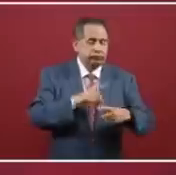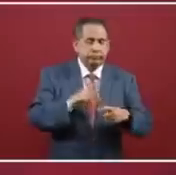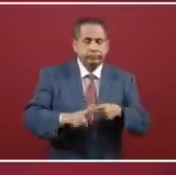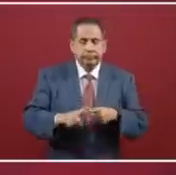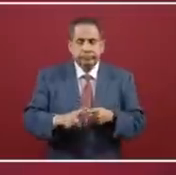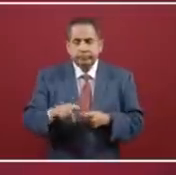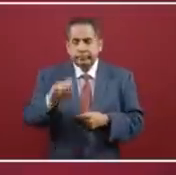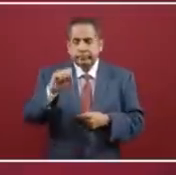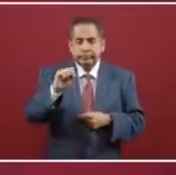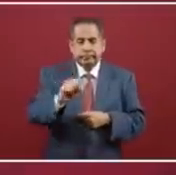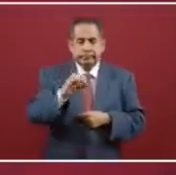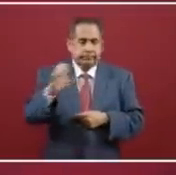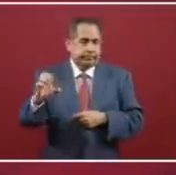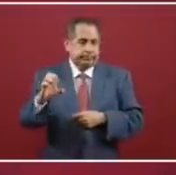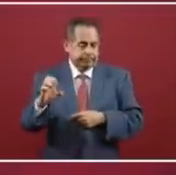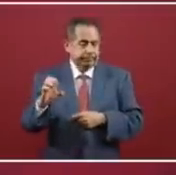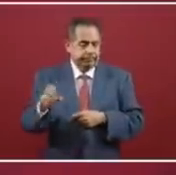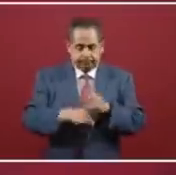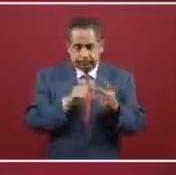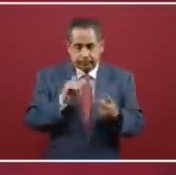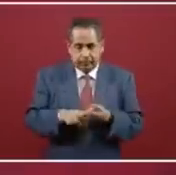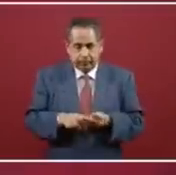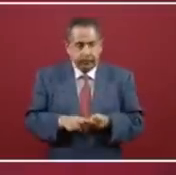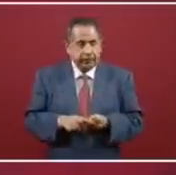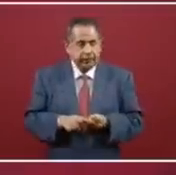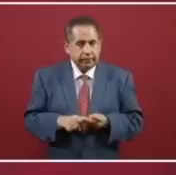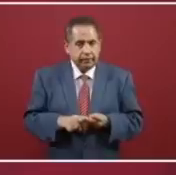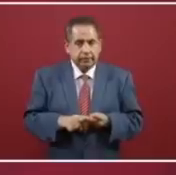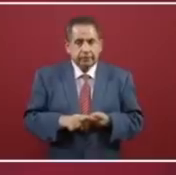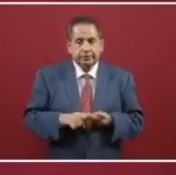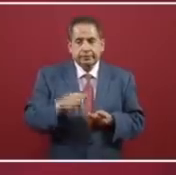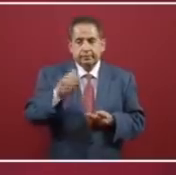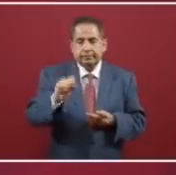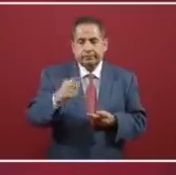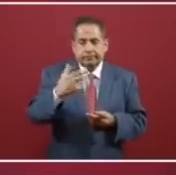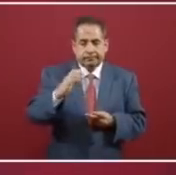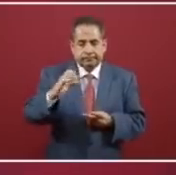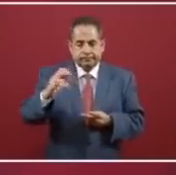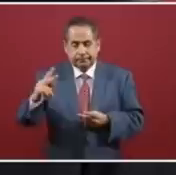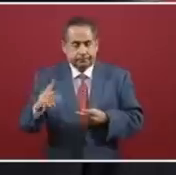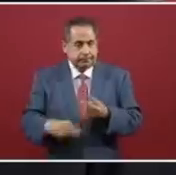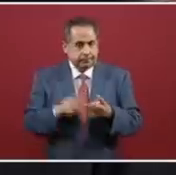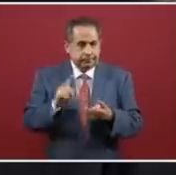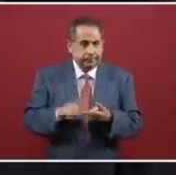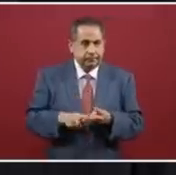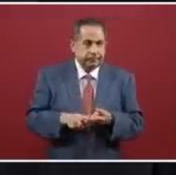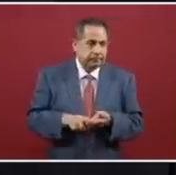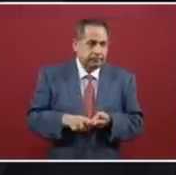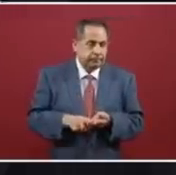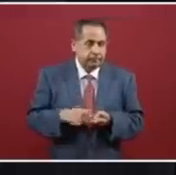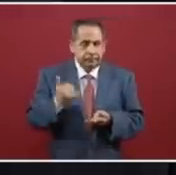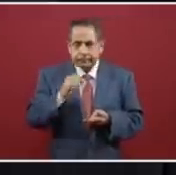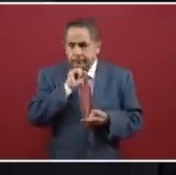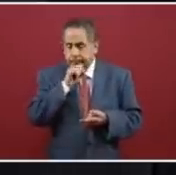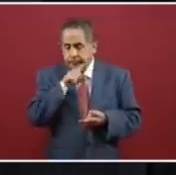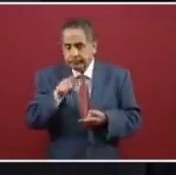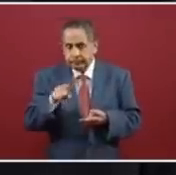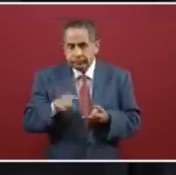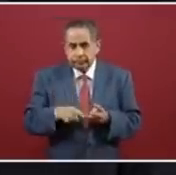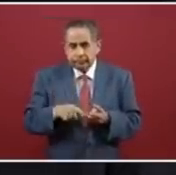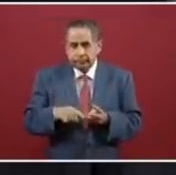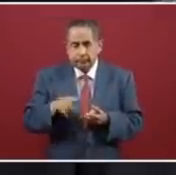secretaria de economía la secretaria de hacienda y